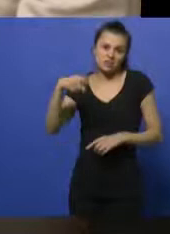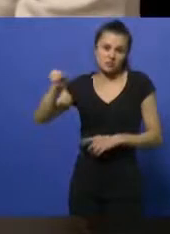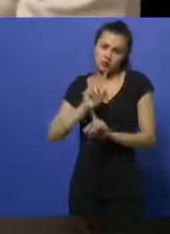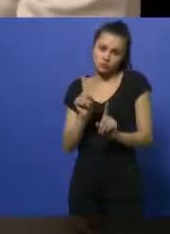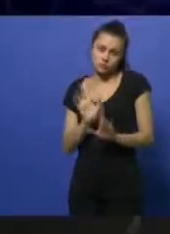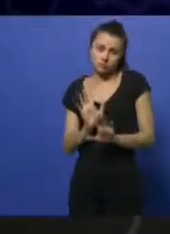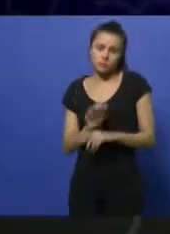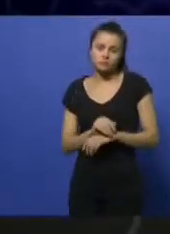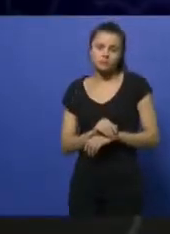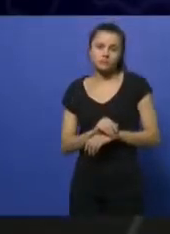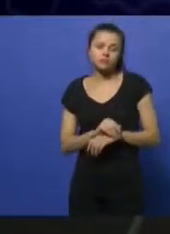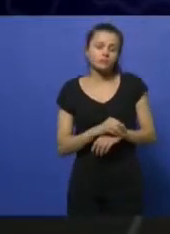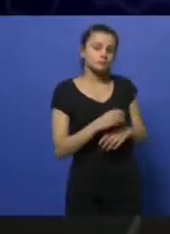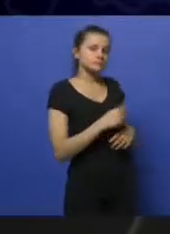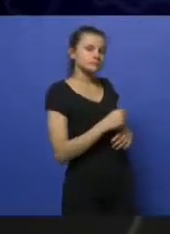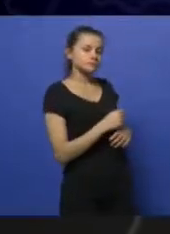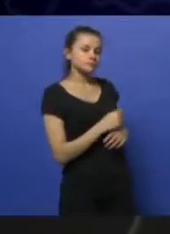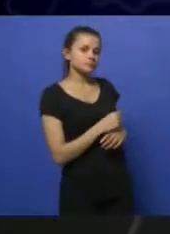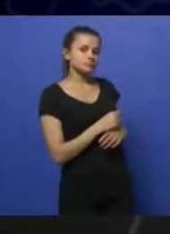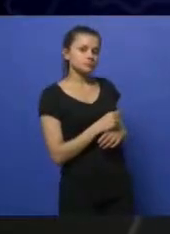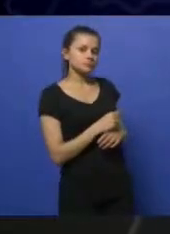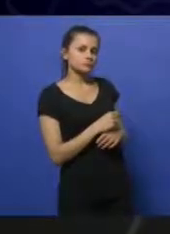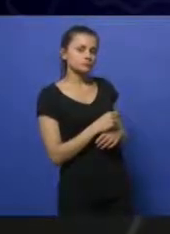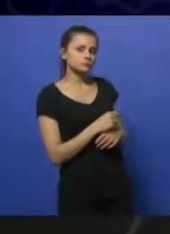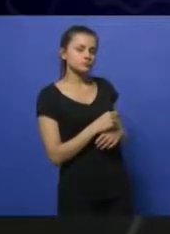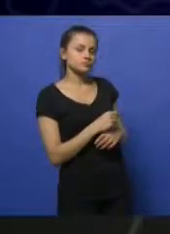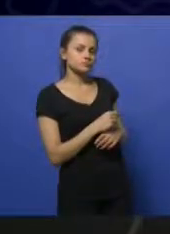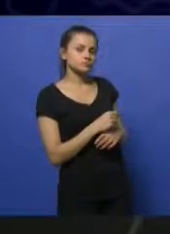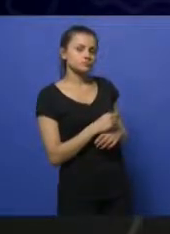Uh-huh. Lo cierto es que les implica,